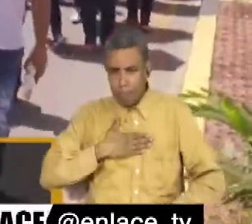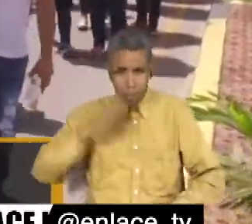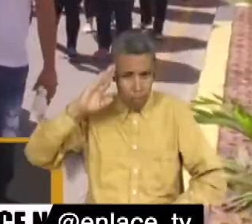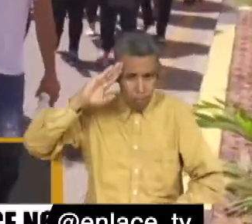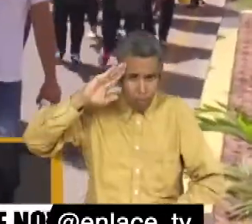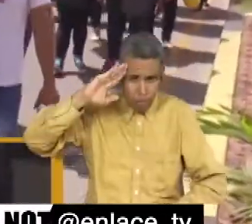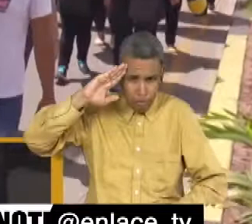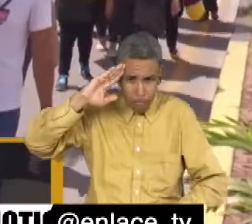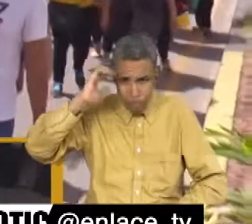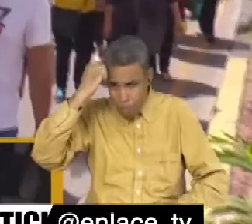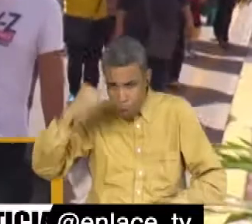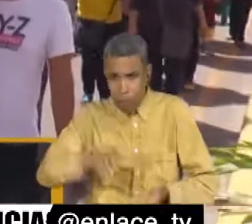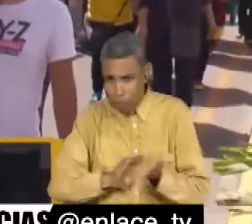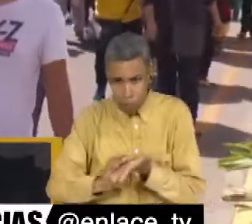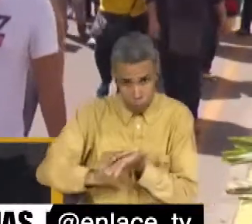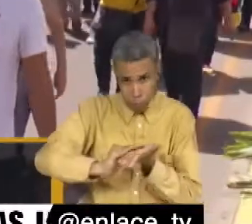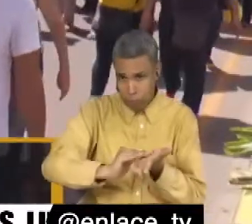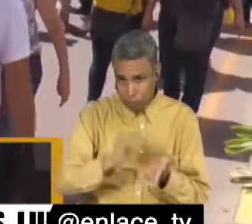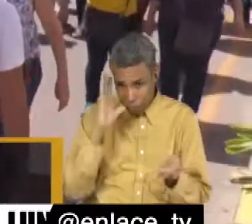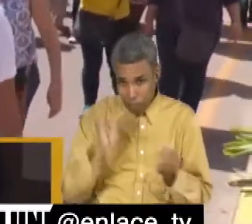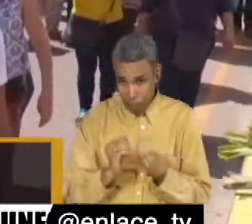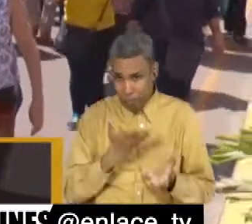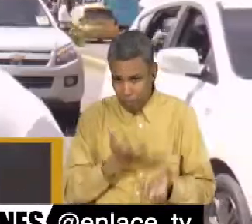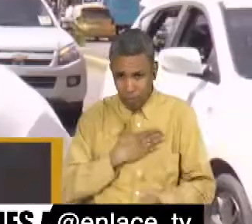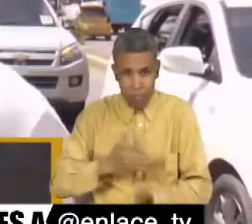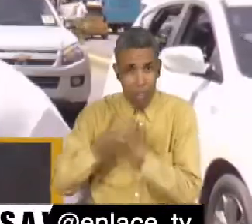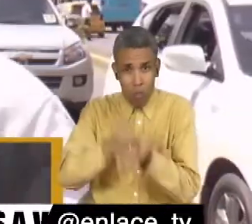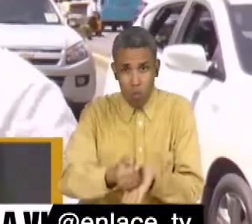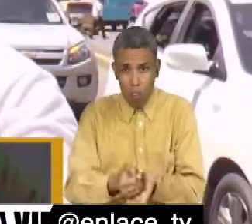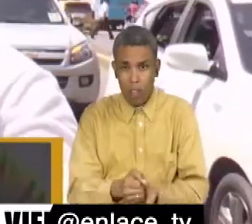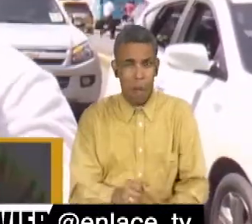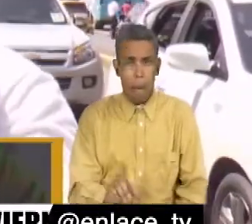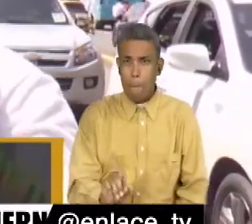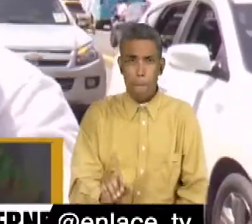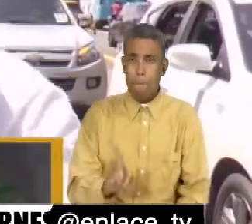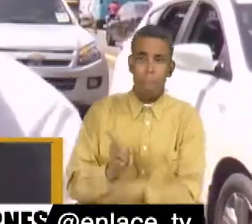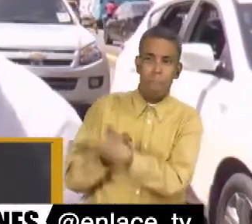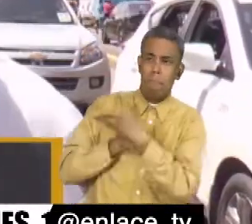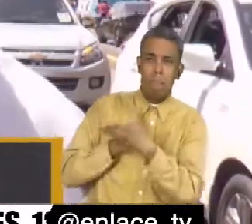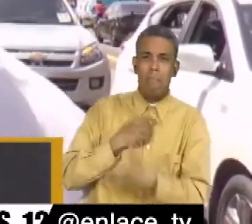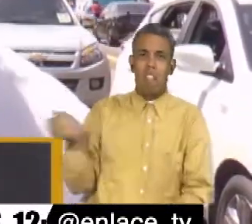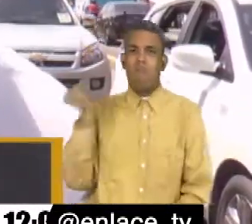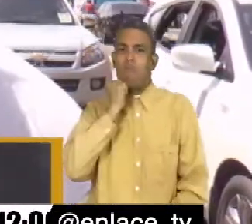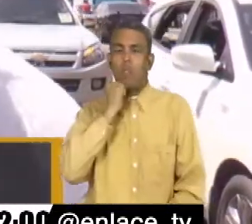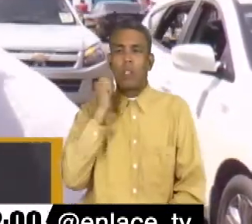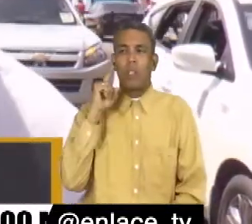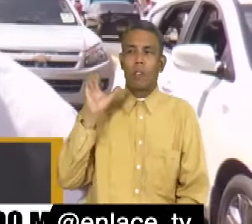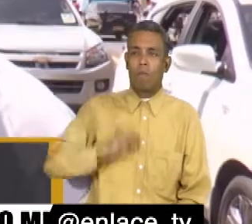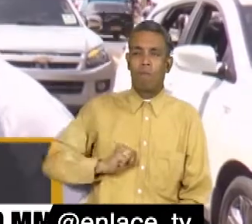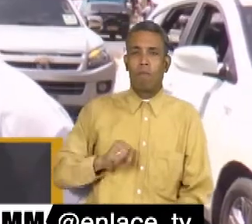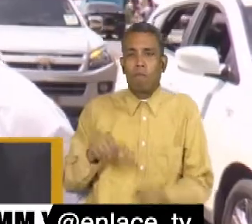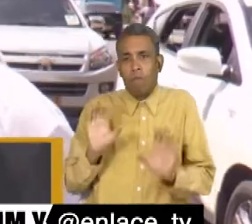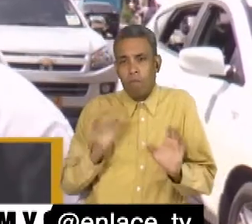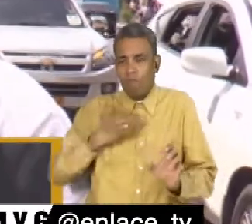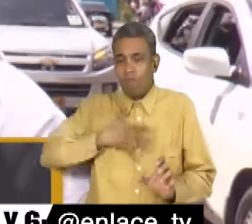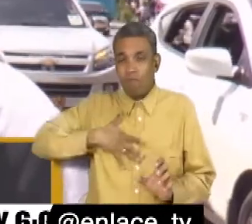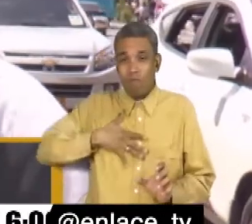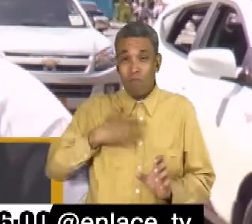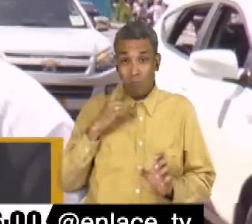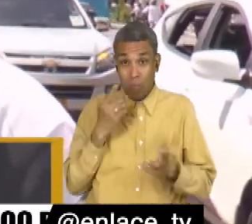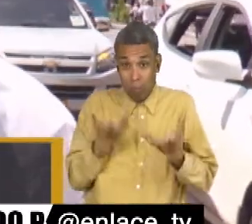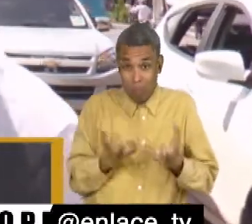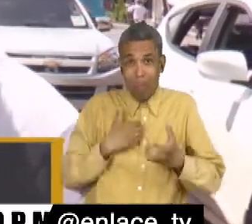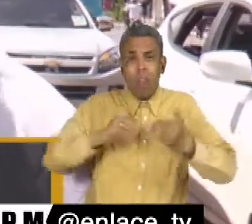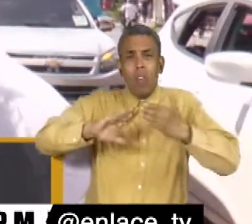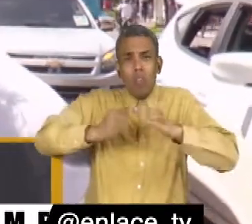lo que hace que con el pasar de los días el paro se agudice. La Federación Colombiana de Educadores está sentada esperando a que el gobierno llegue